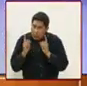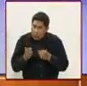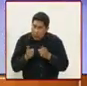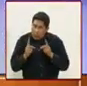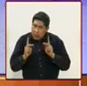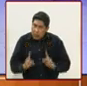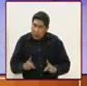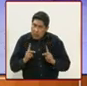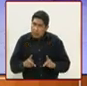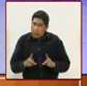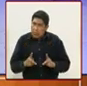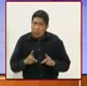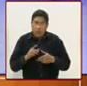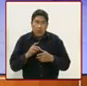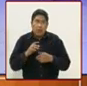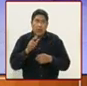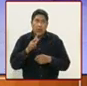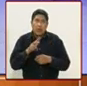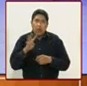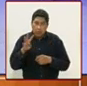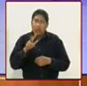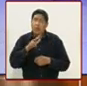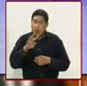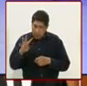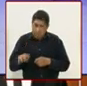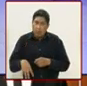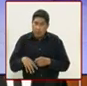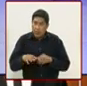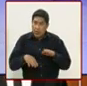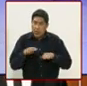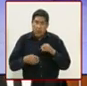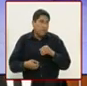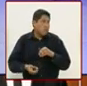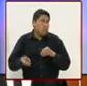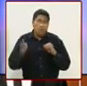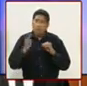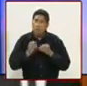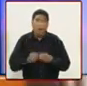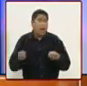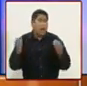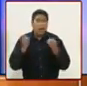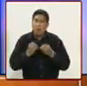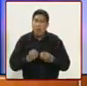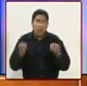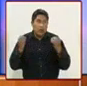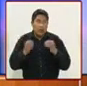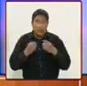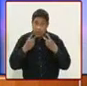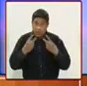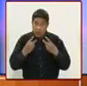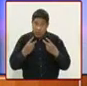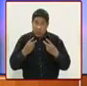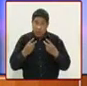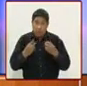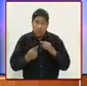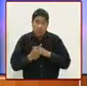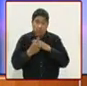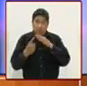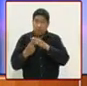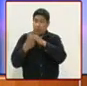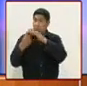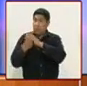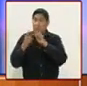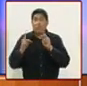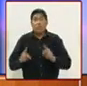mismas víctimas. Y contábamos, 34 decía. 34 y tal vez aparezcan mucho más porque día que pasa que le han estado mostrando la Red Bull han aparecido